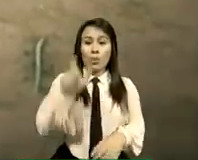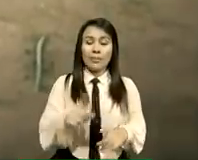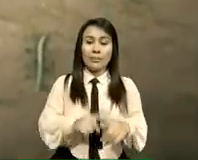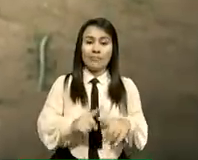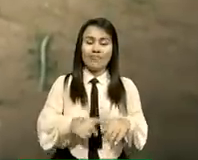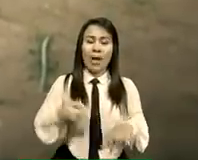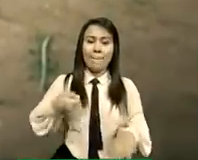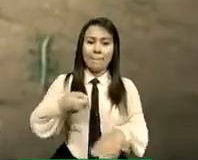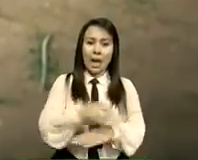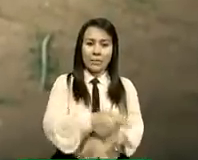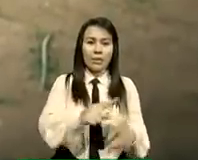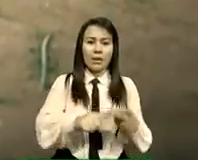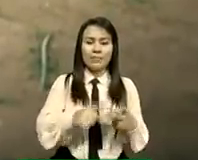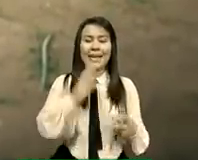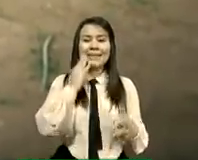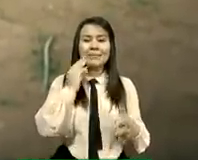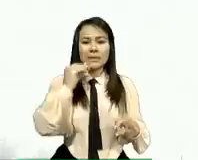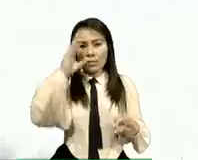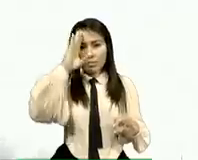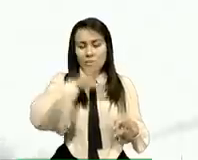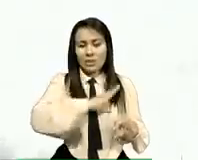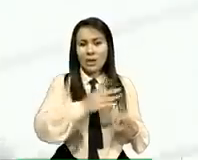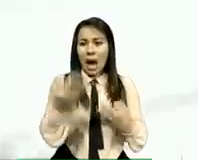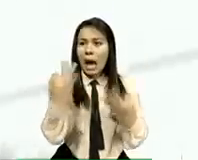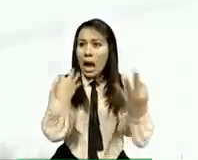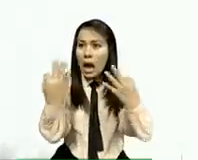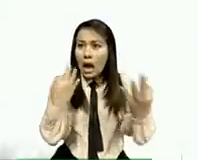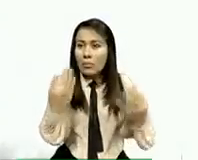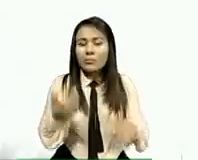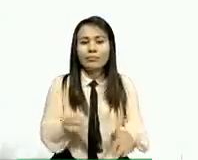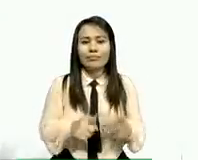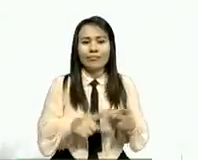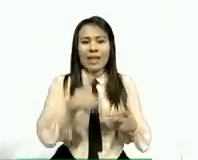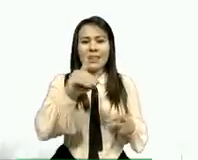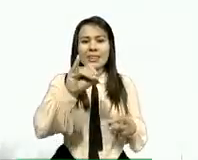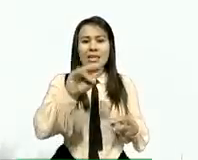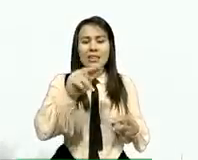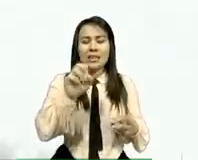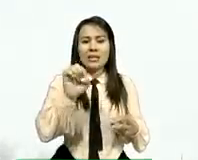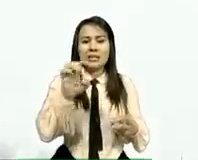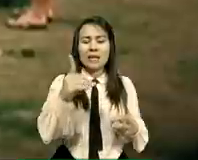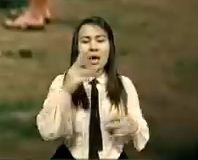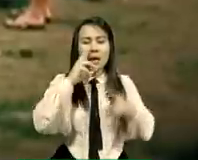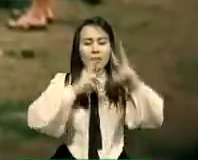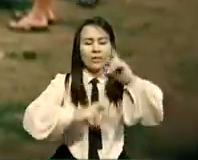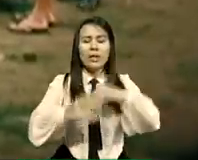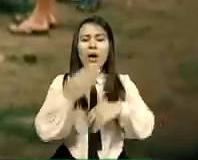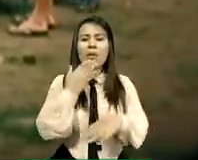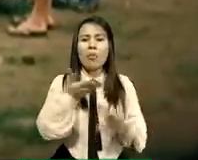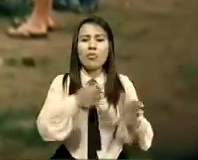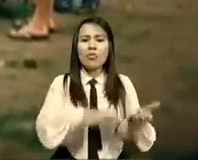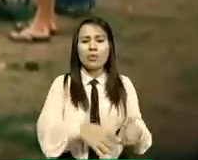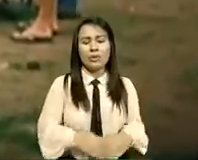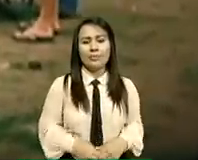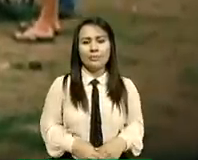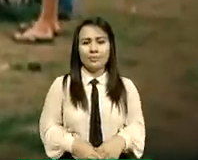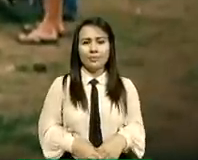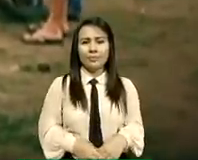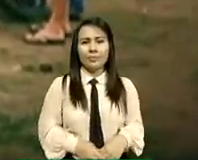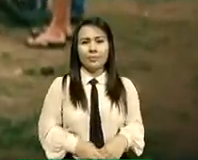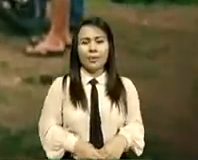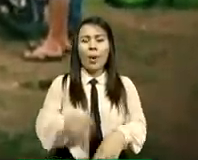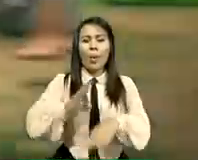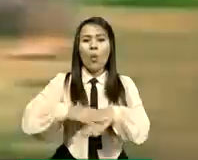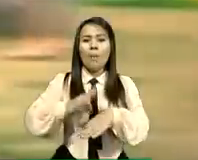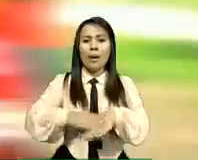asesinato. Unidades especiales, tanto de criminalística como de DINASED, investigan este crimen para poder dar con el paradero de los